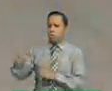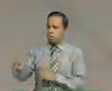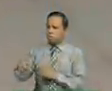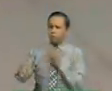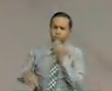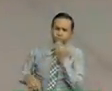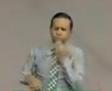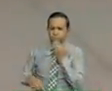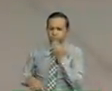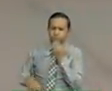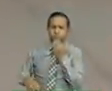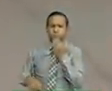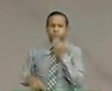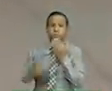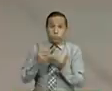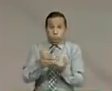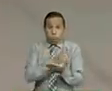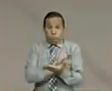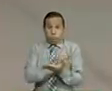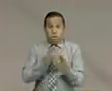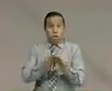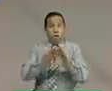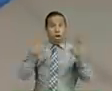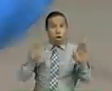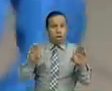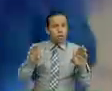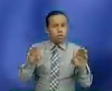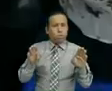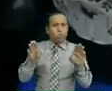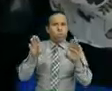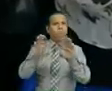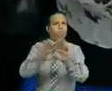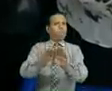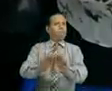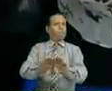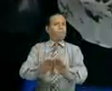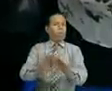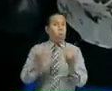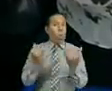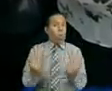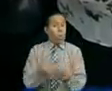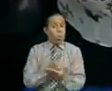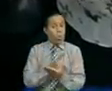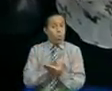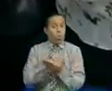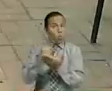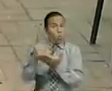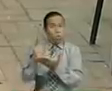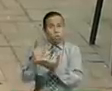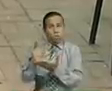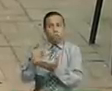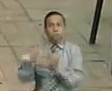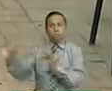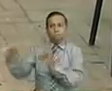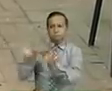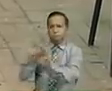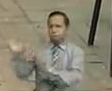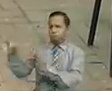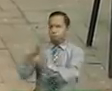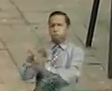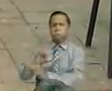se pudo iniciar las labores y se lo está haciendo desde hoy con el otro 50%. Lo que vamos a hacer es que